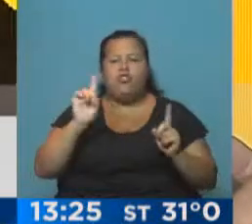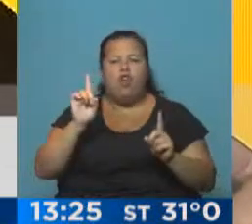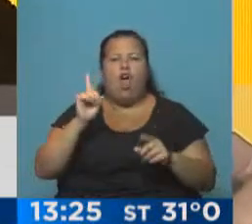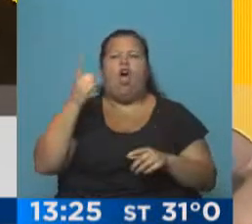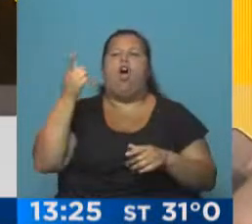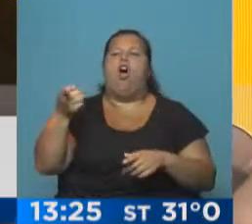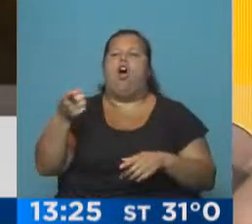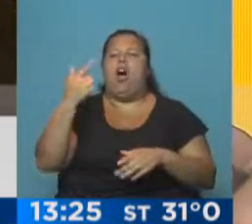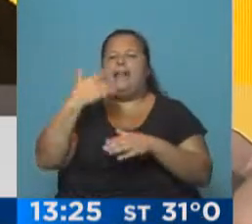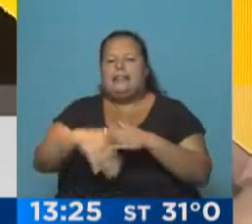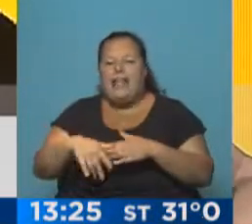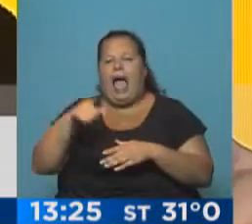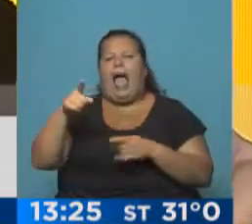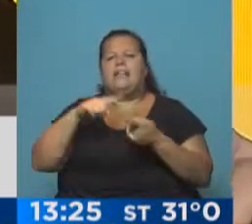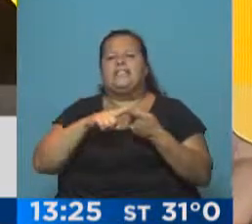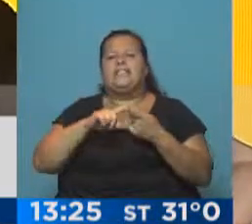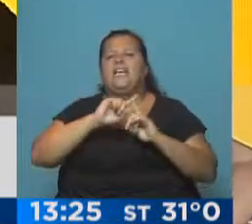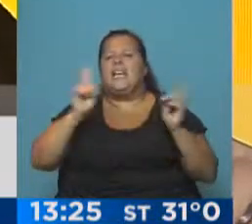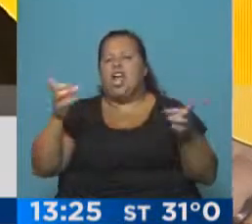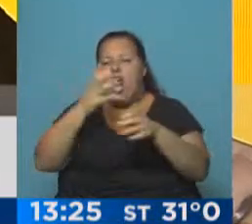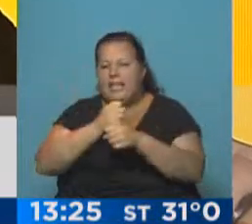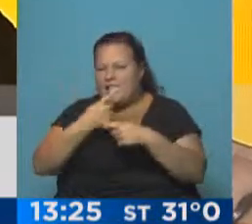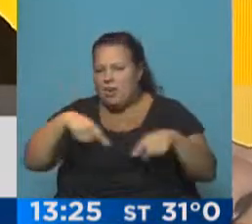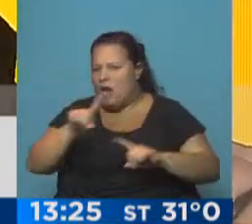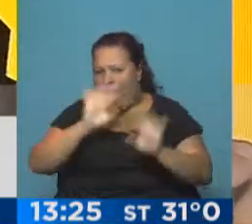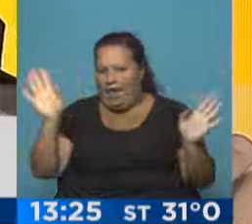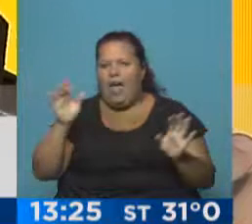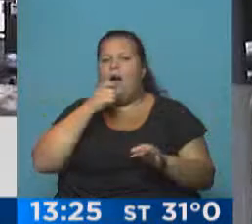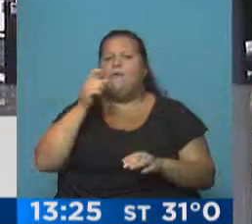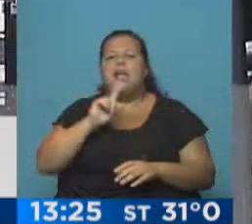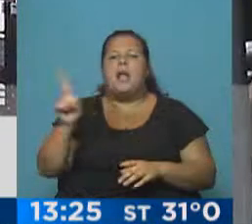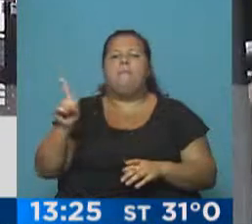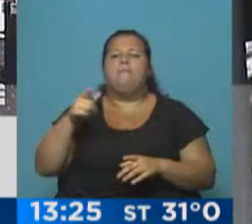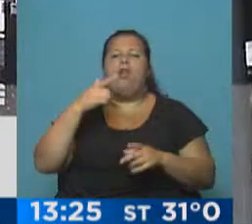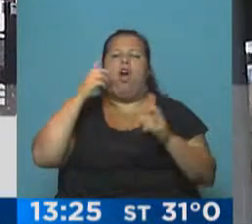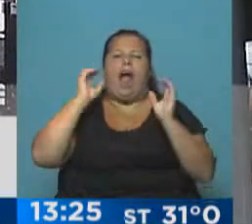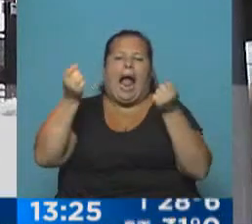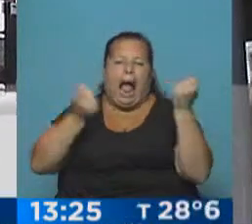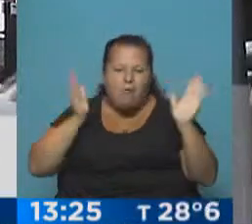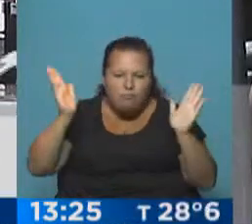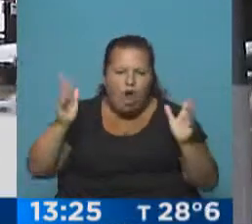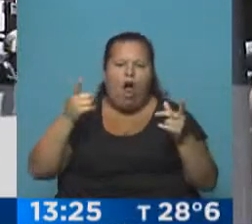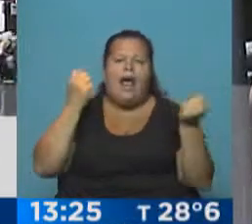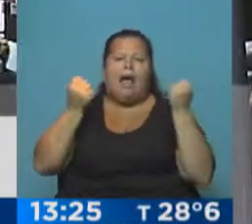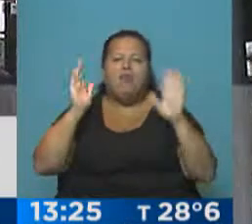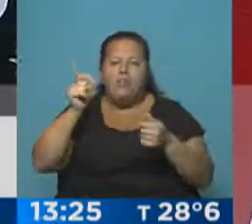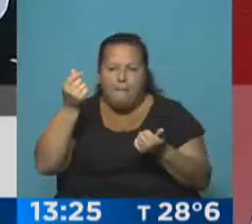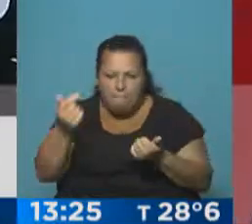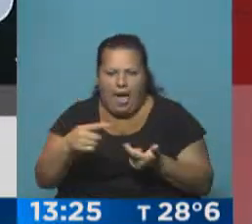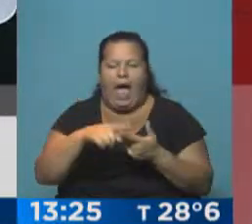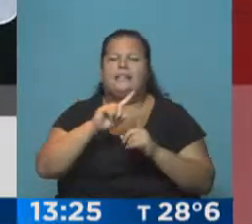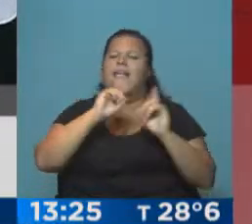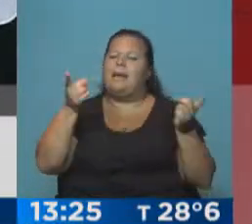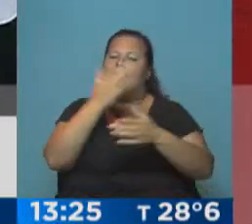los vehículos de los medios de comunicación ni tampoco alcanza por ejemplo a los vehículos de logísticas de caminos de caudales también están exceptuados